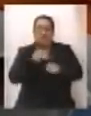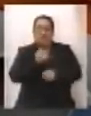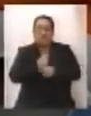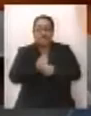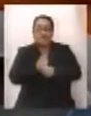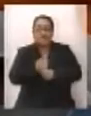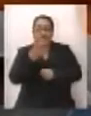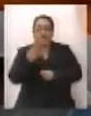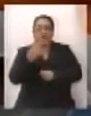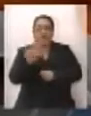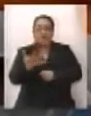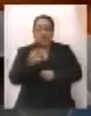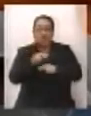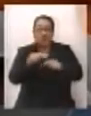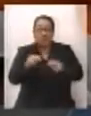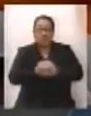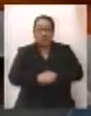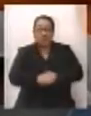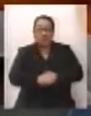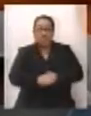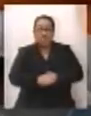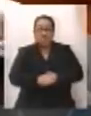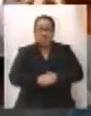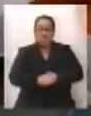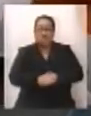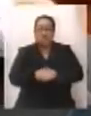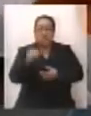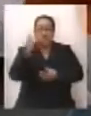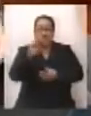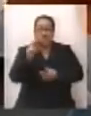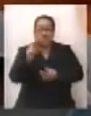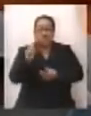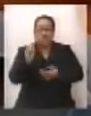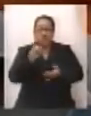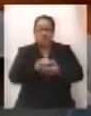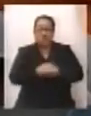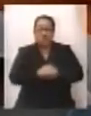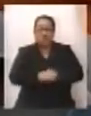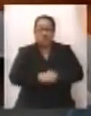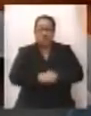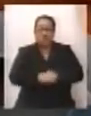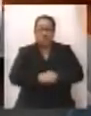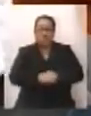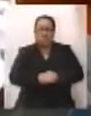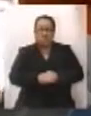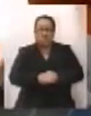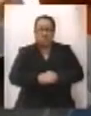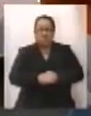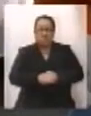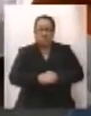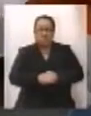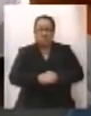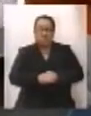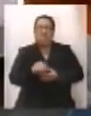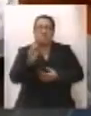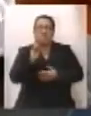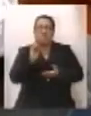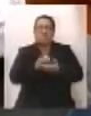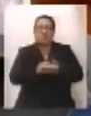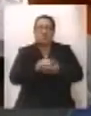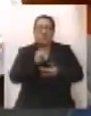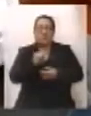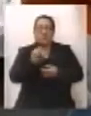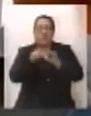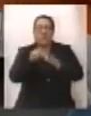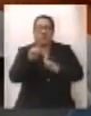de cuarta y quinta categoría, el monto no imponible, cuarta y quinta categoría, el monto no imponible